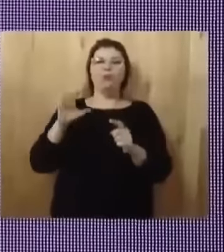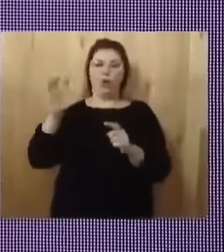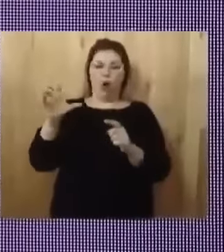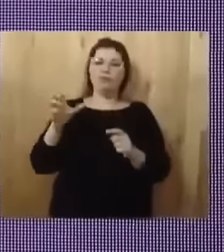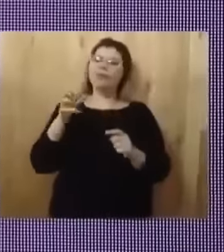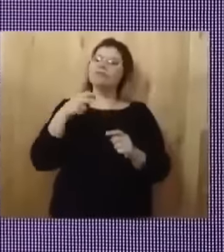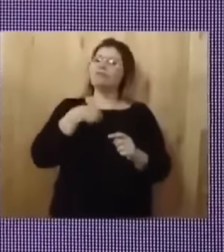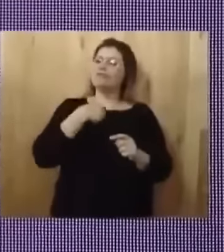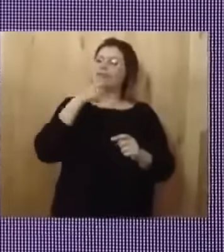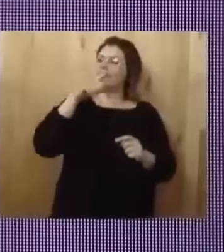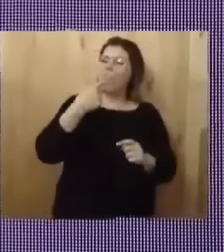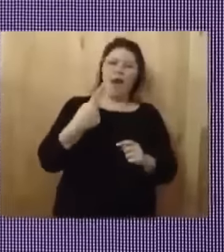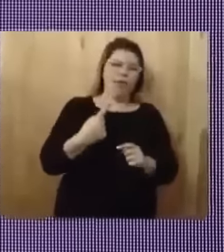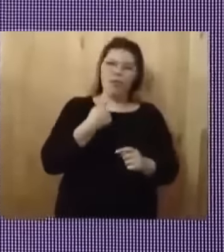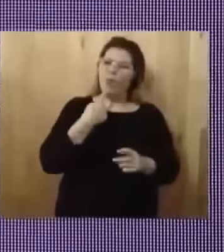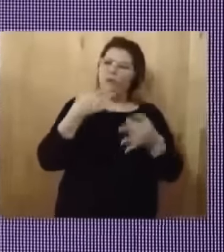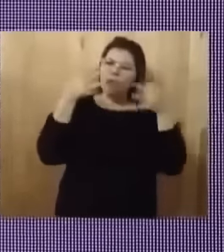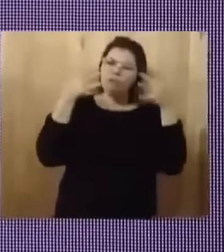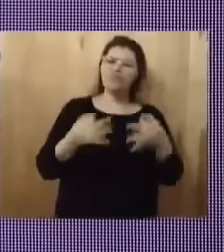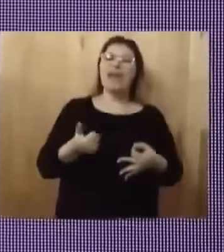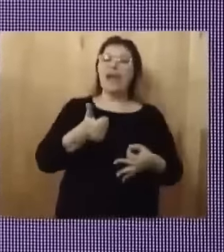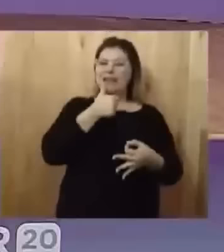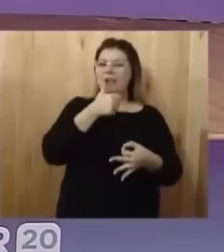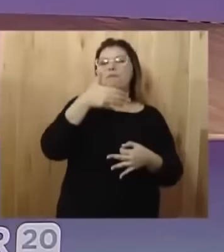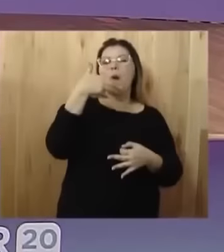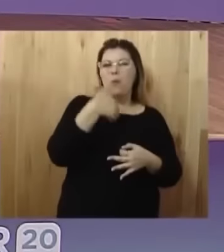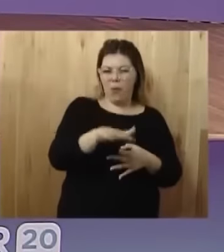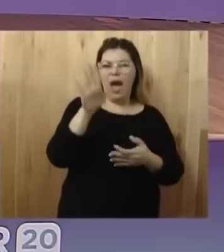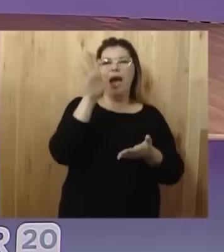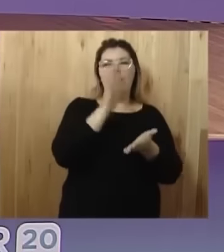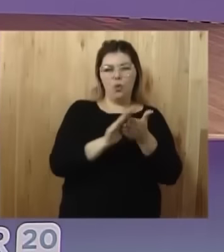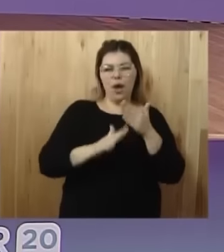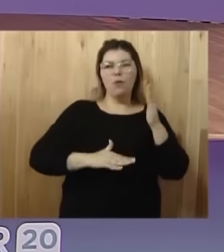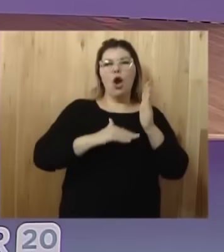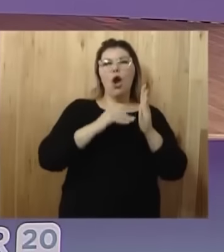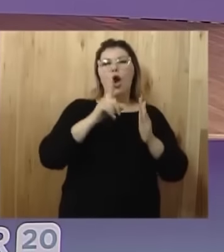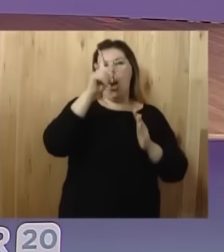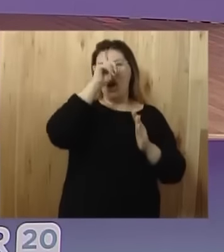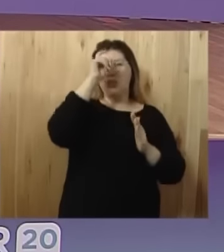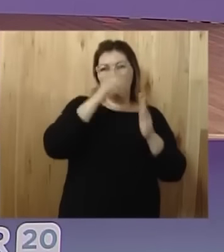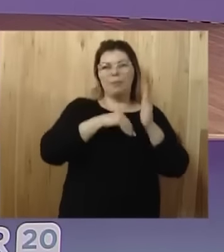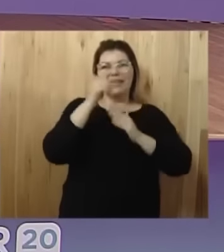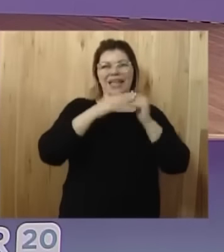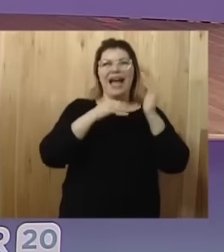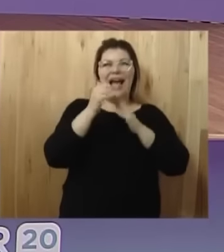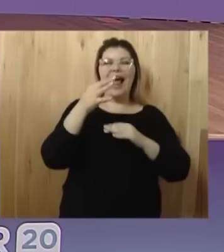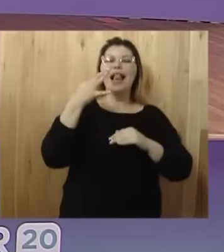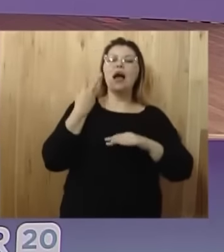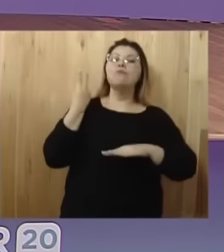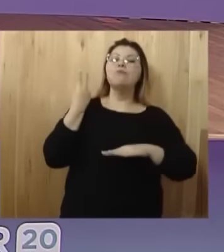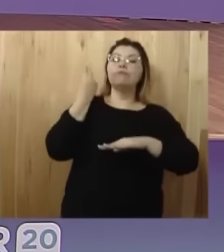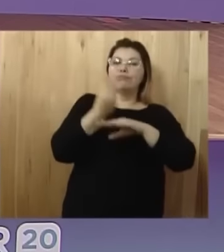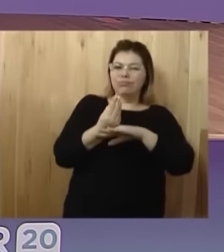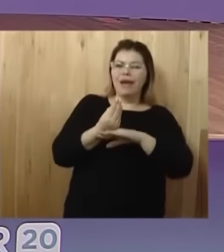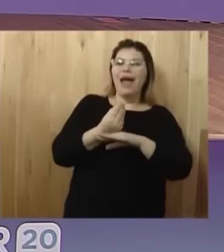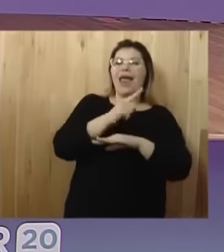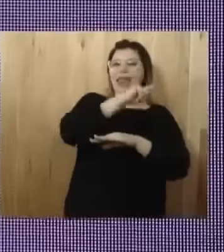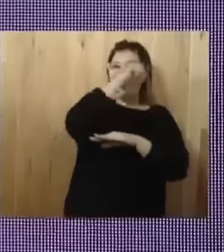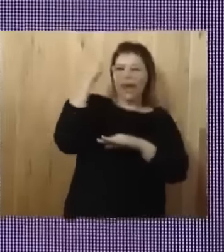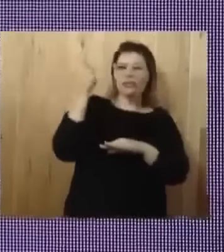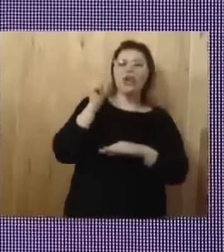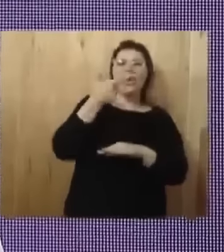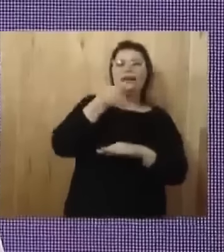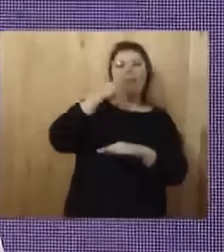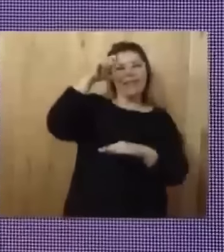Quilmes va a tener el nuevo hospital con Sergio en La Nación y con Axel en la